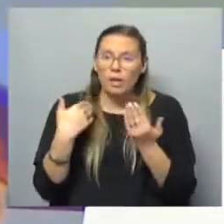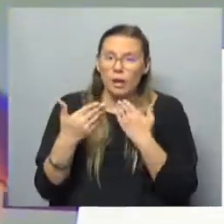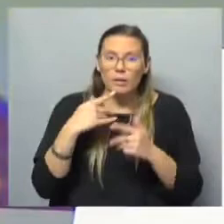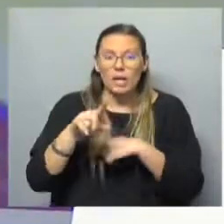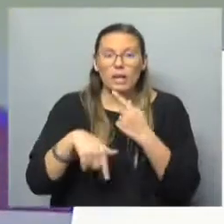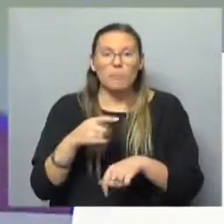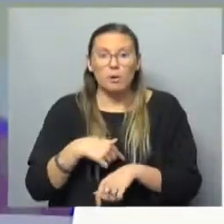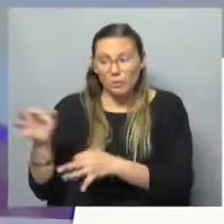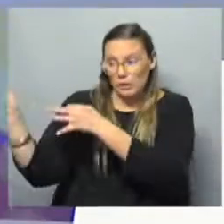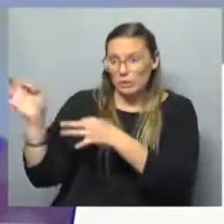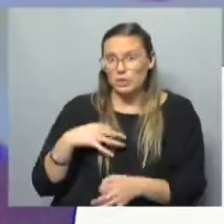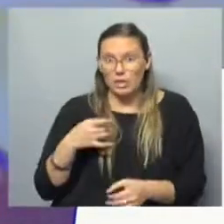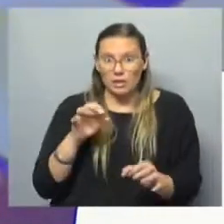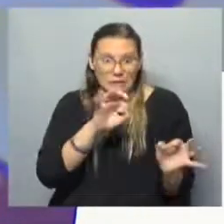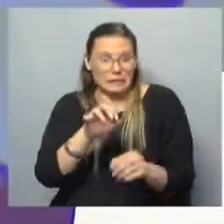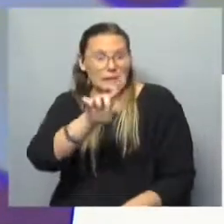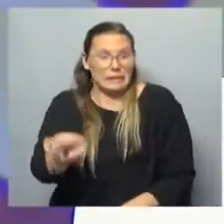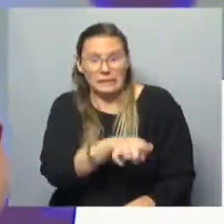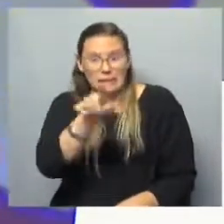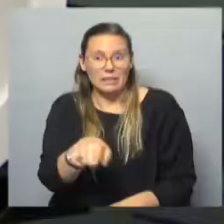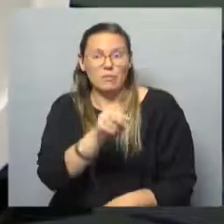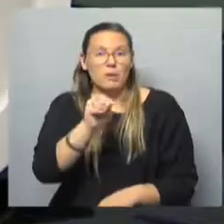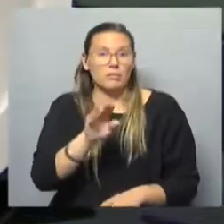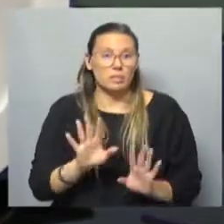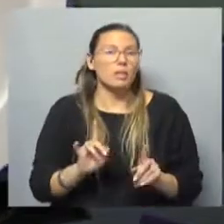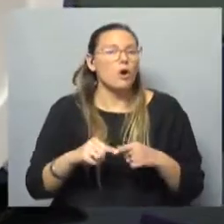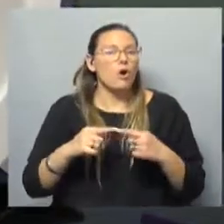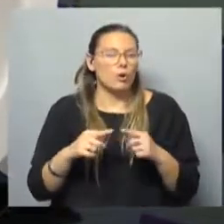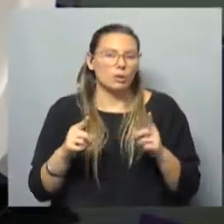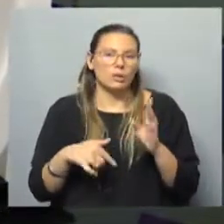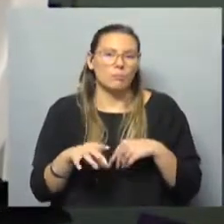y después cuando llego yo... Sí, ¿no? Tenés razón, hoy nos divagamos. O sea que